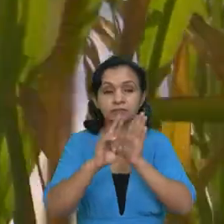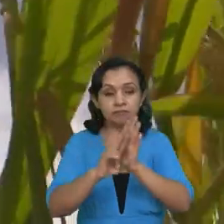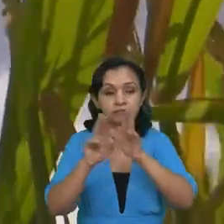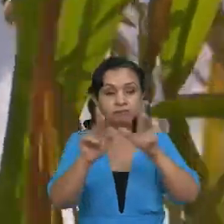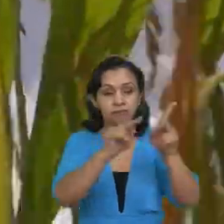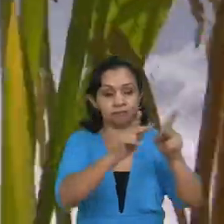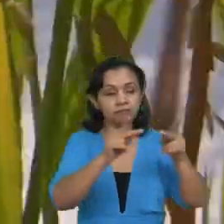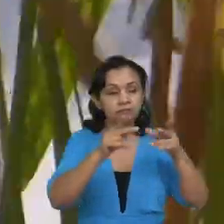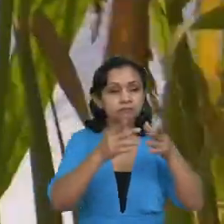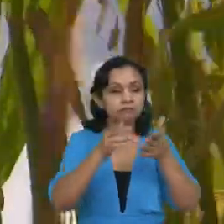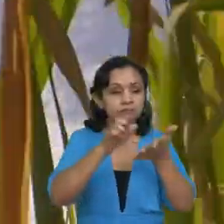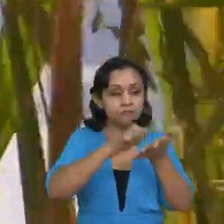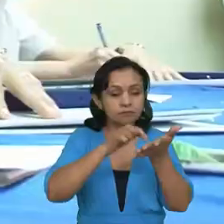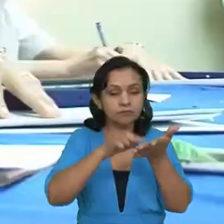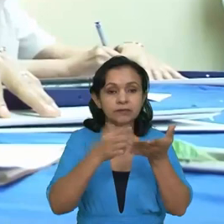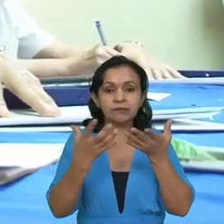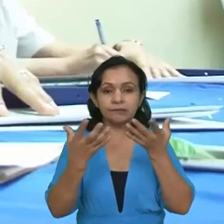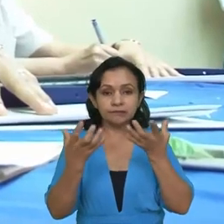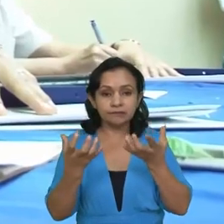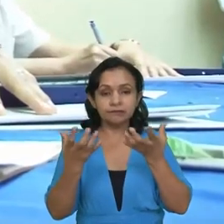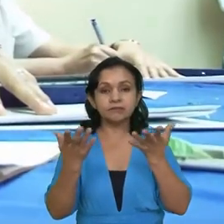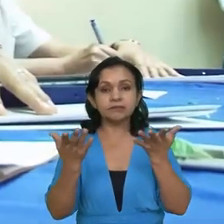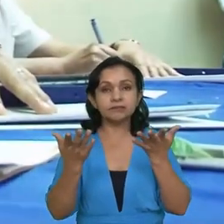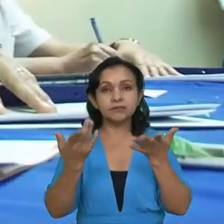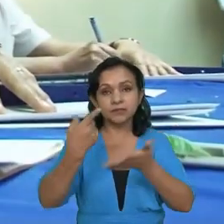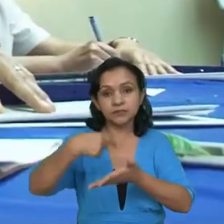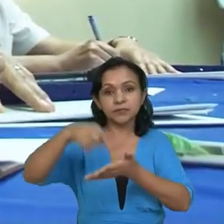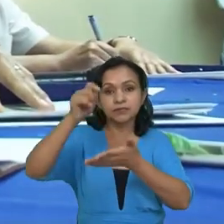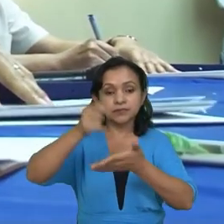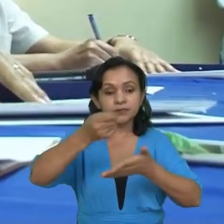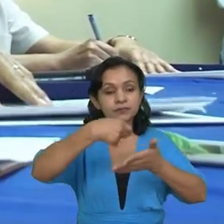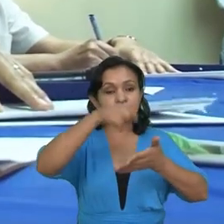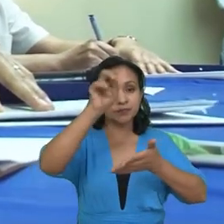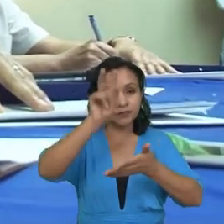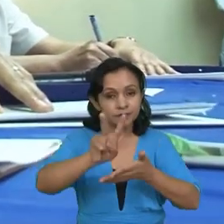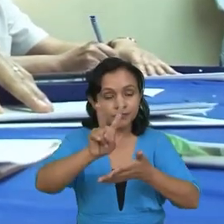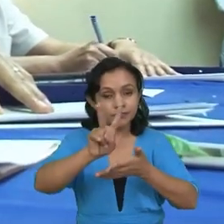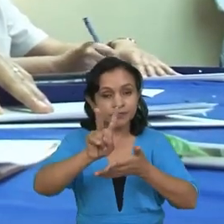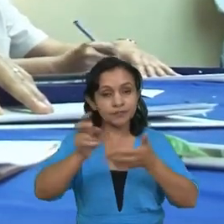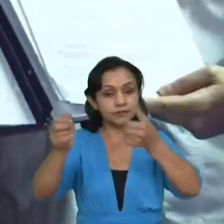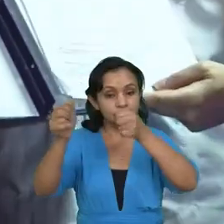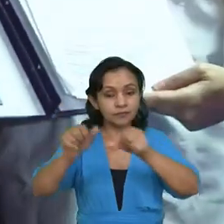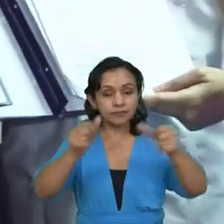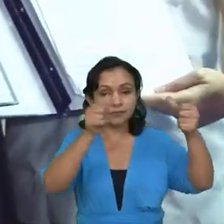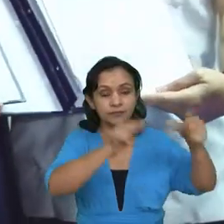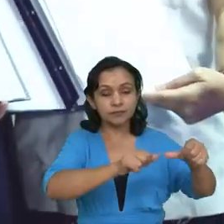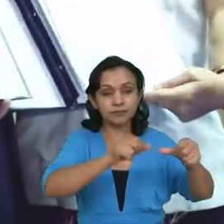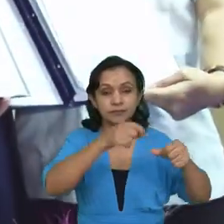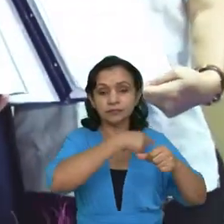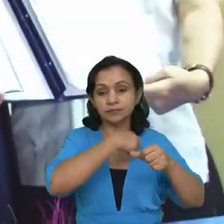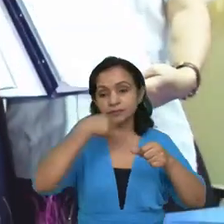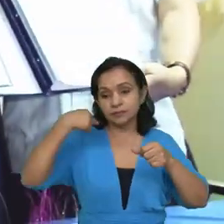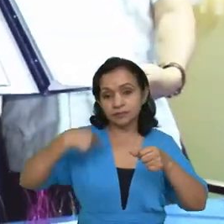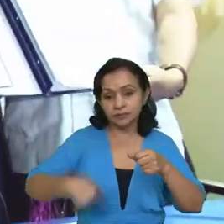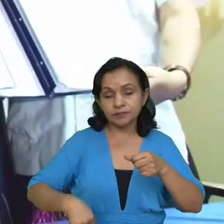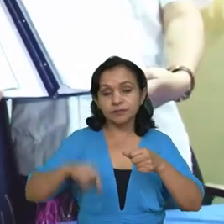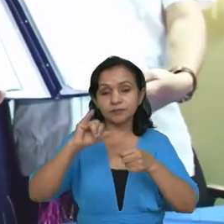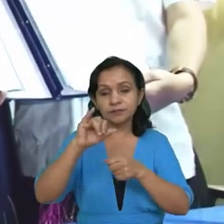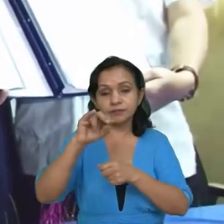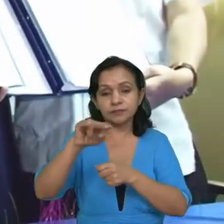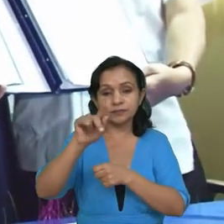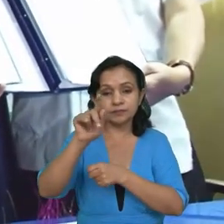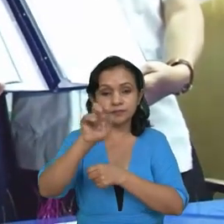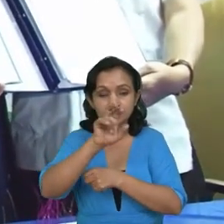productores de arroz de secano con la firma de este segundo convenio entre las autoridades de china taiwán e ineter